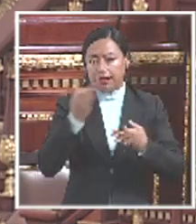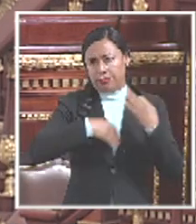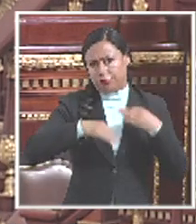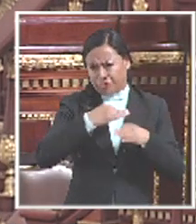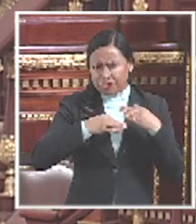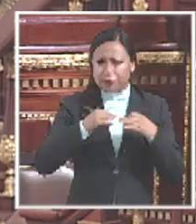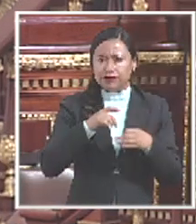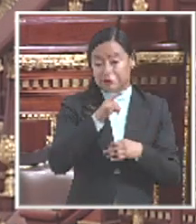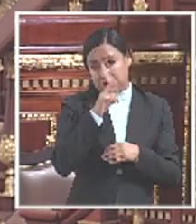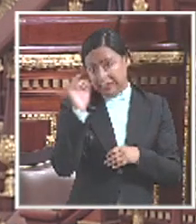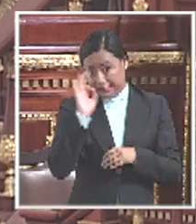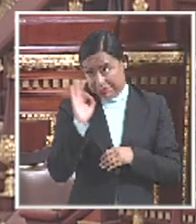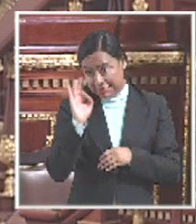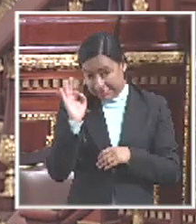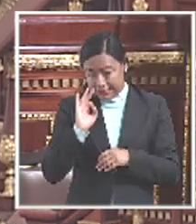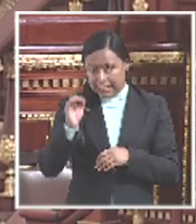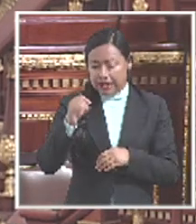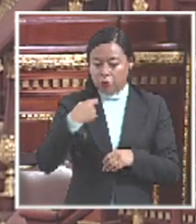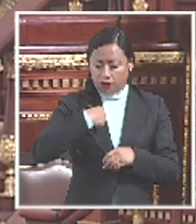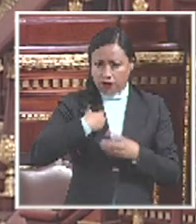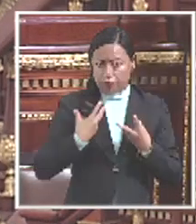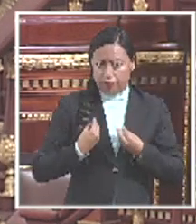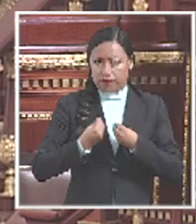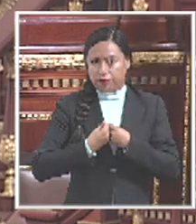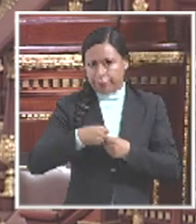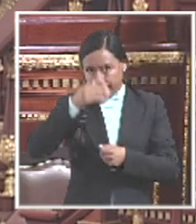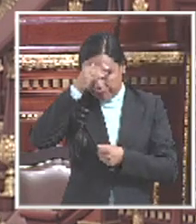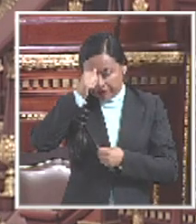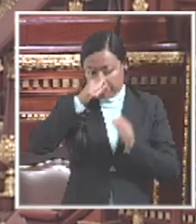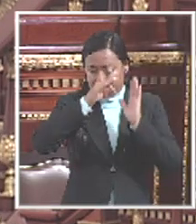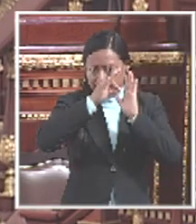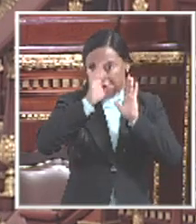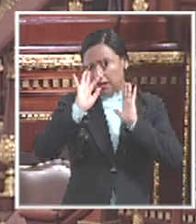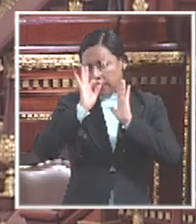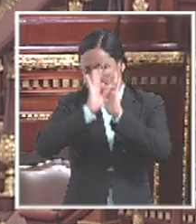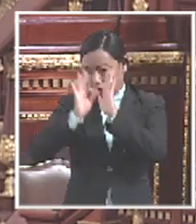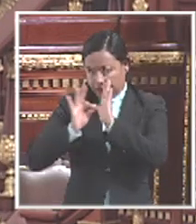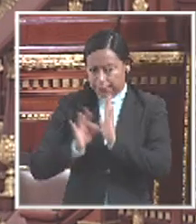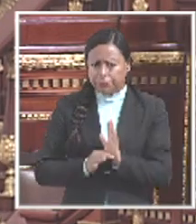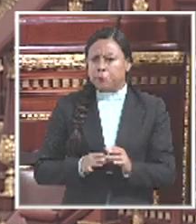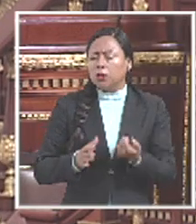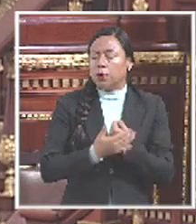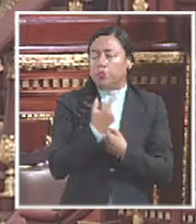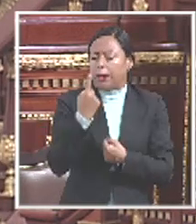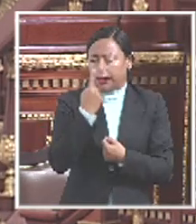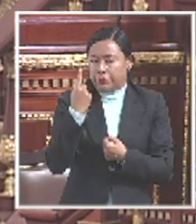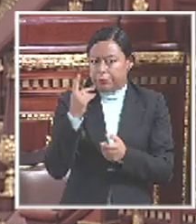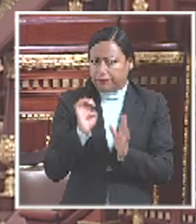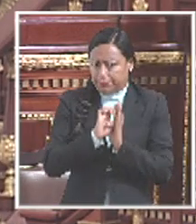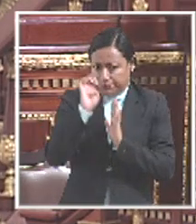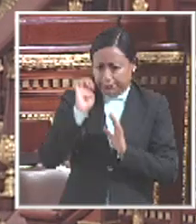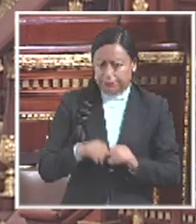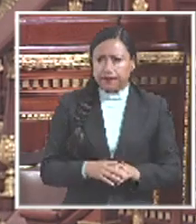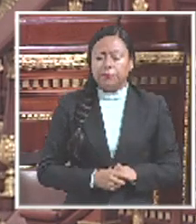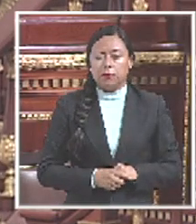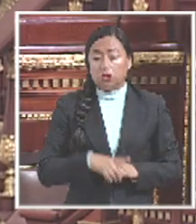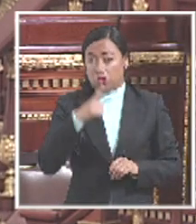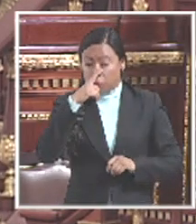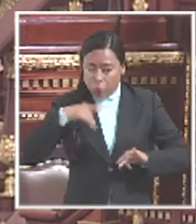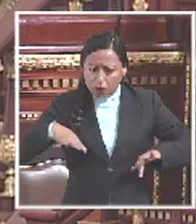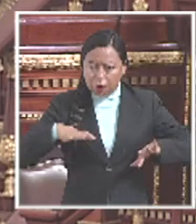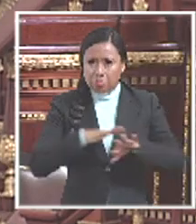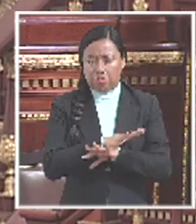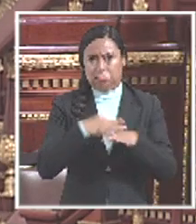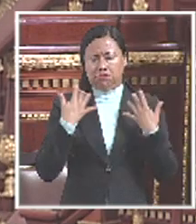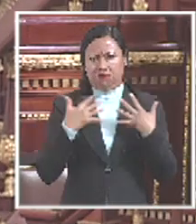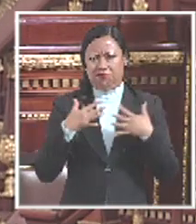conmigo en varios puntos. Sorprende que un cambio tan drástico y tan importante en la forma de atender